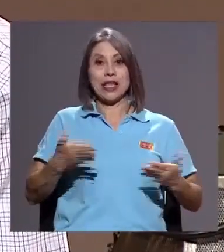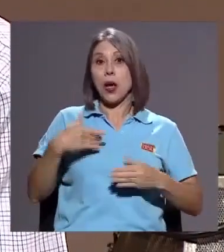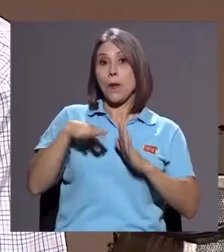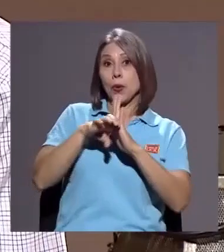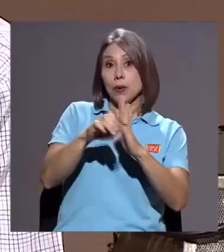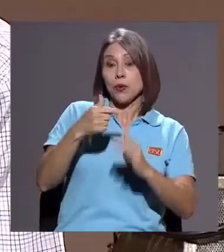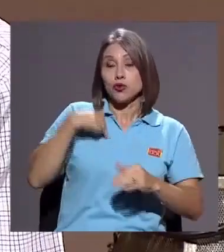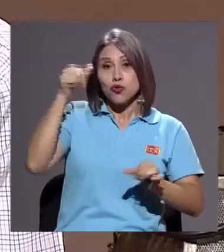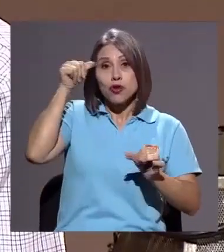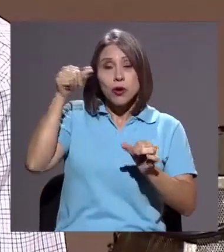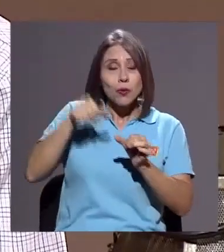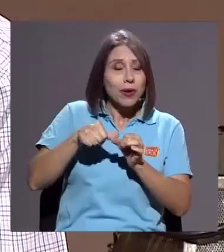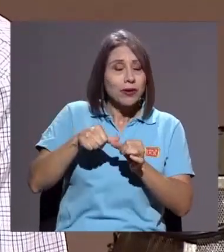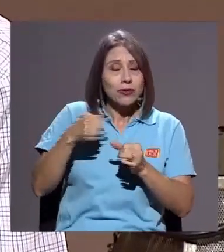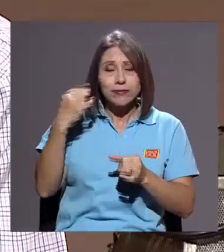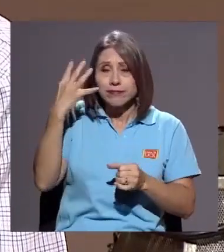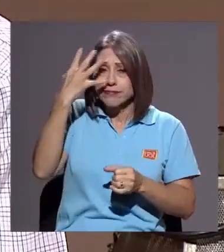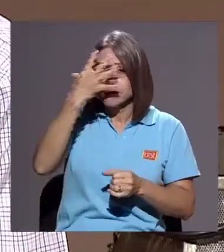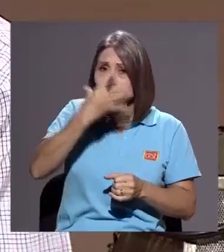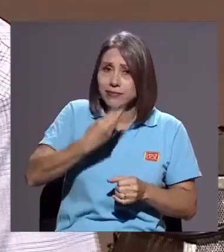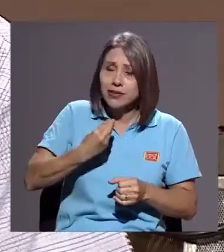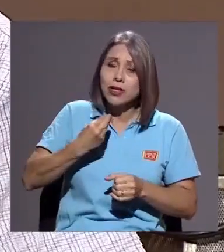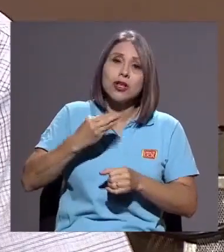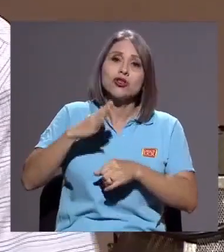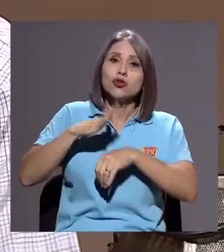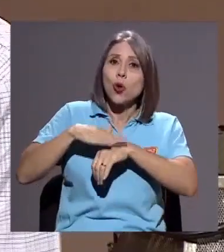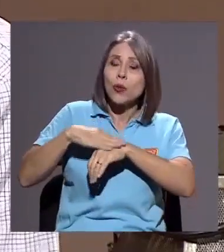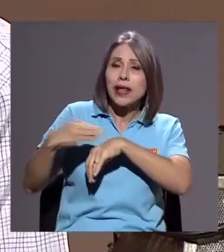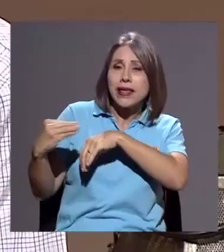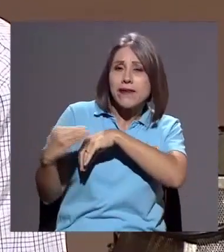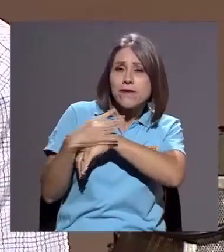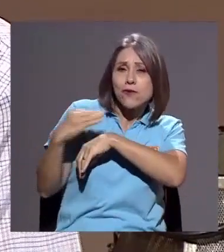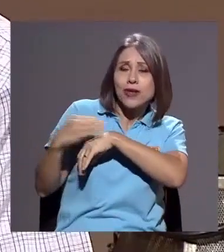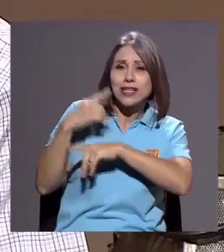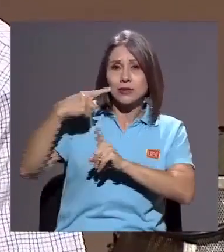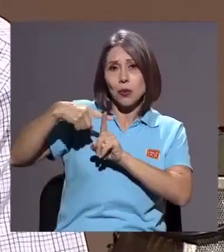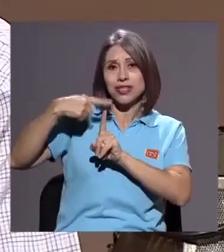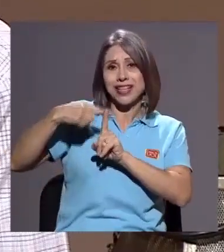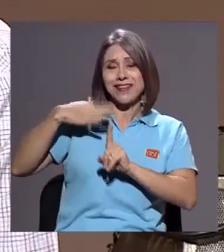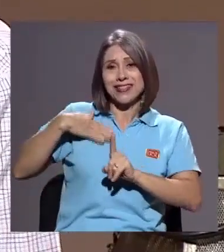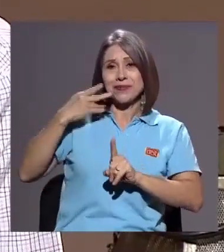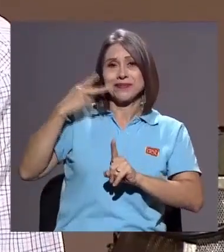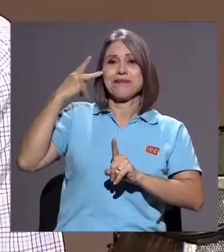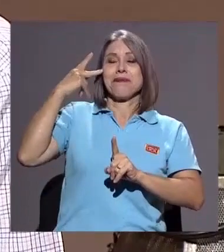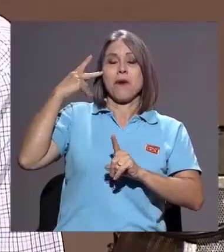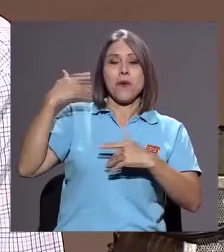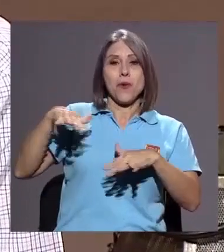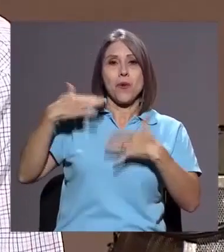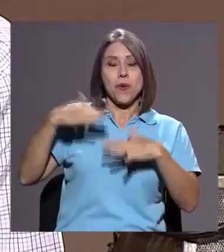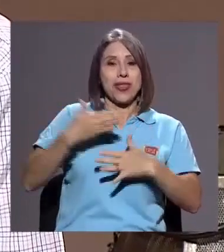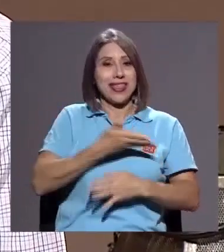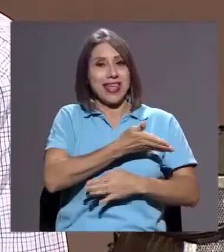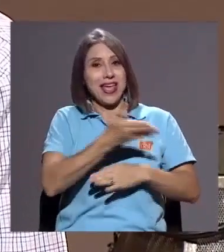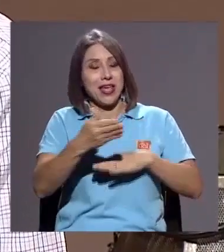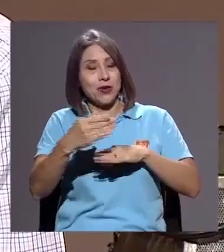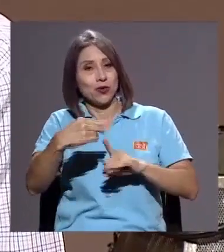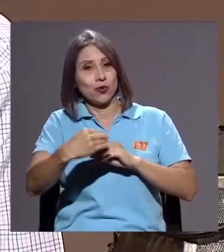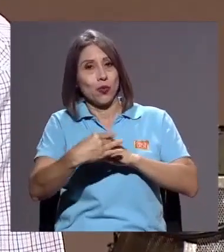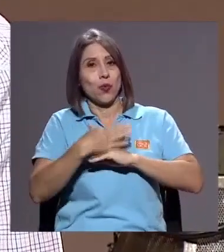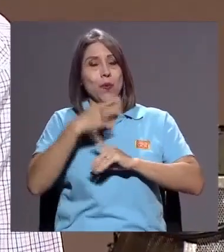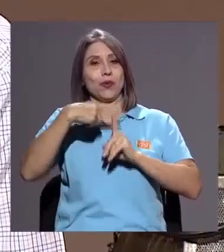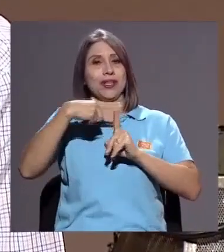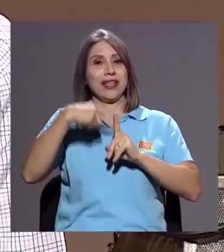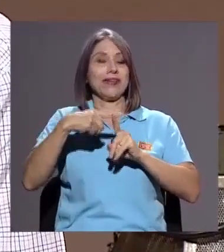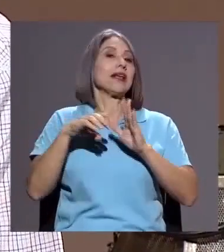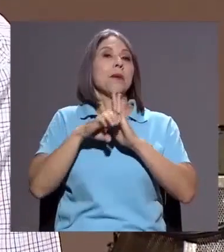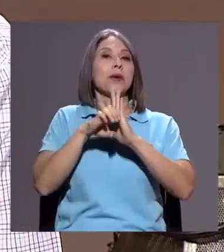recuerdos muy gratos de influencias muy positivas de ellos en muy buenos momentos. En el caso de